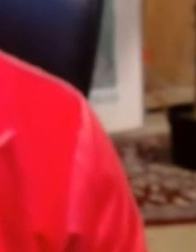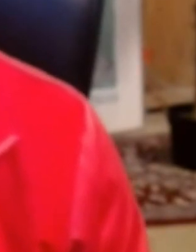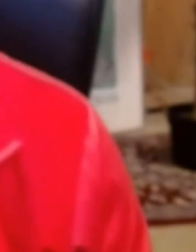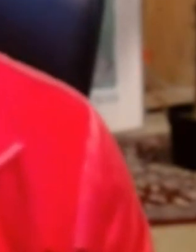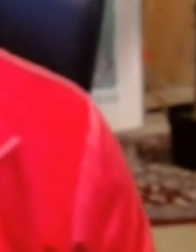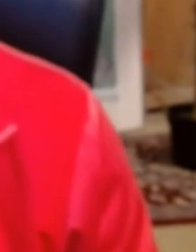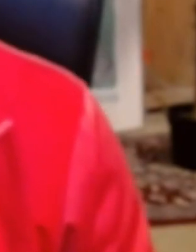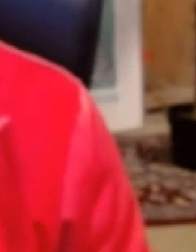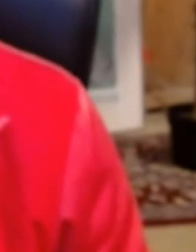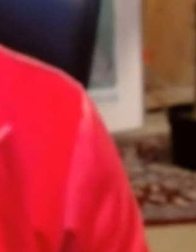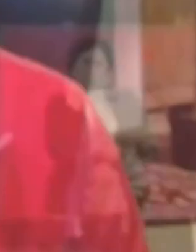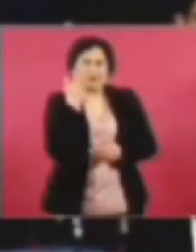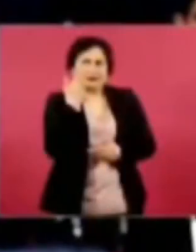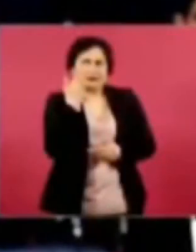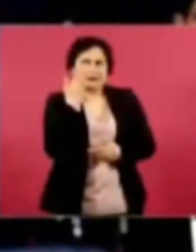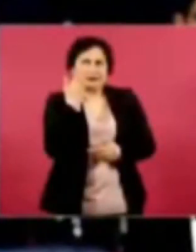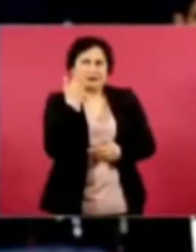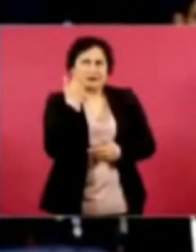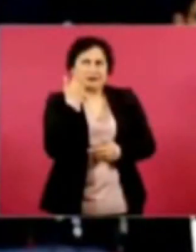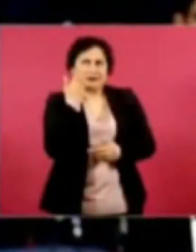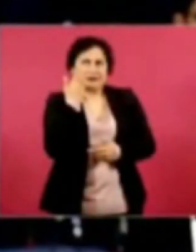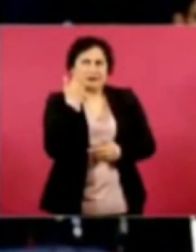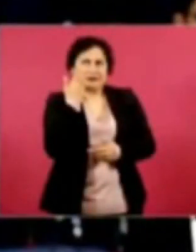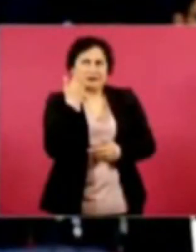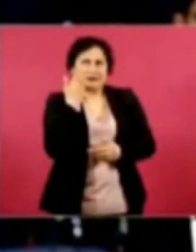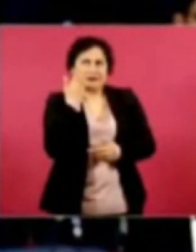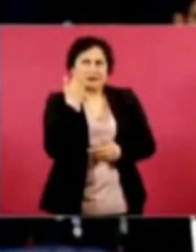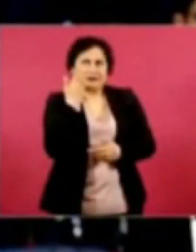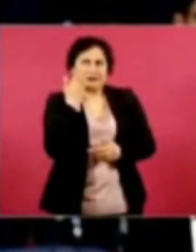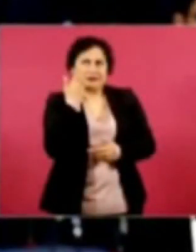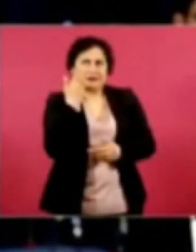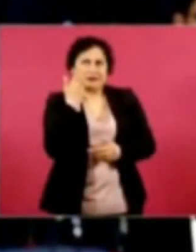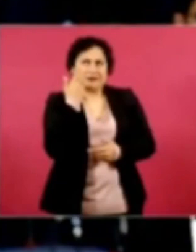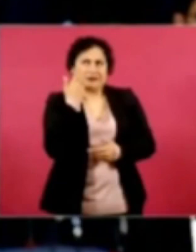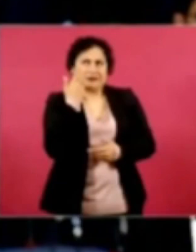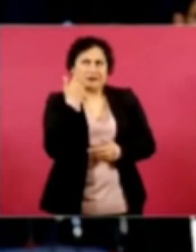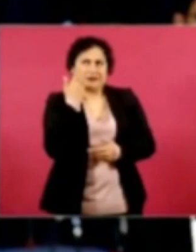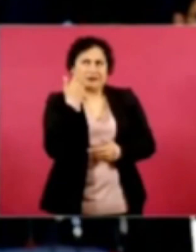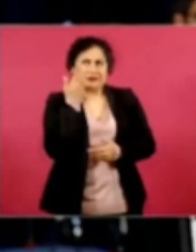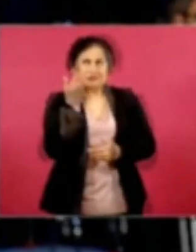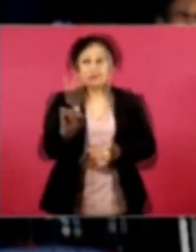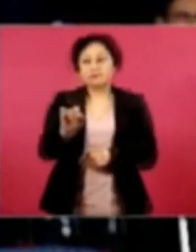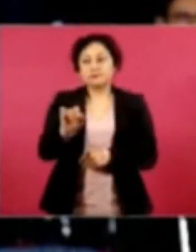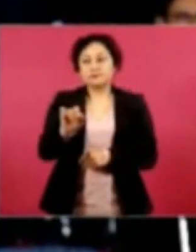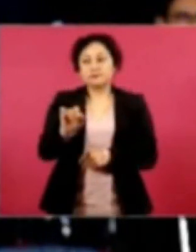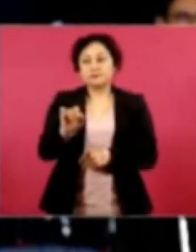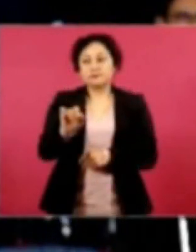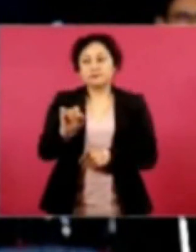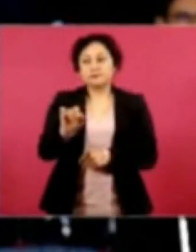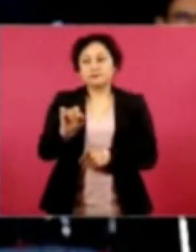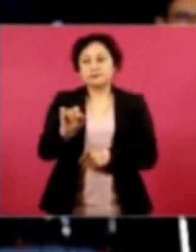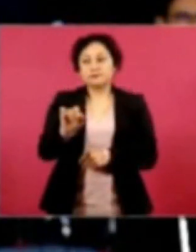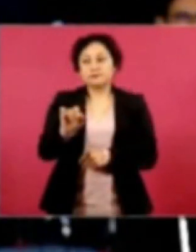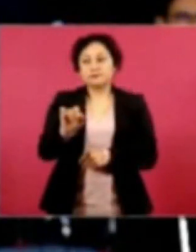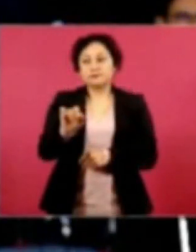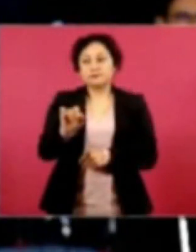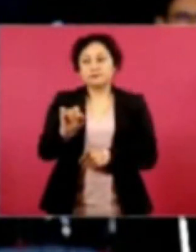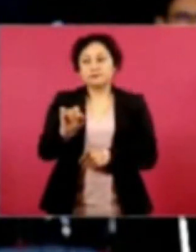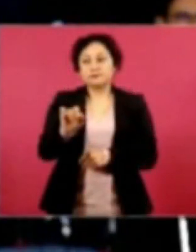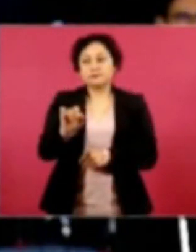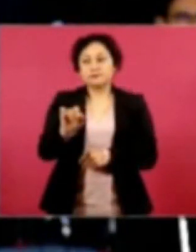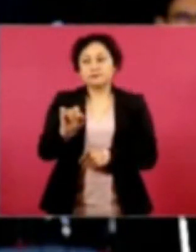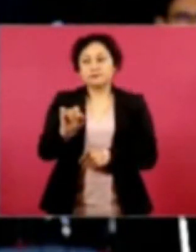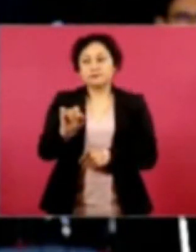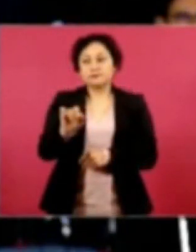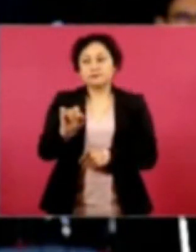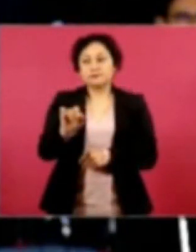diciéndole abierta y claramente al presidente López Obrador, así lo dice, ¿no? Que va a dejar al país sumido en la violencia,